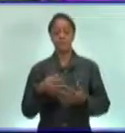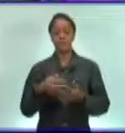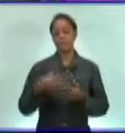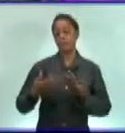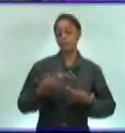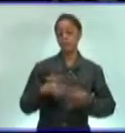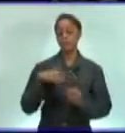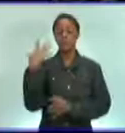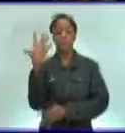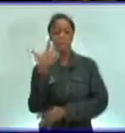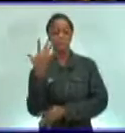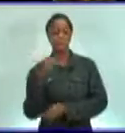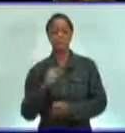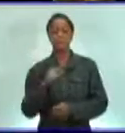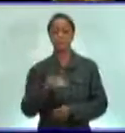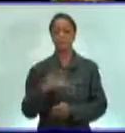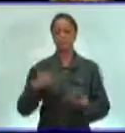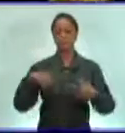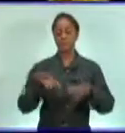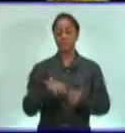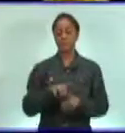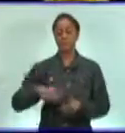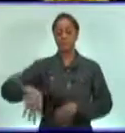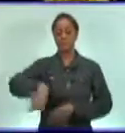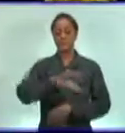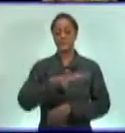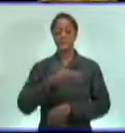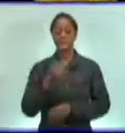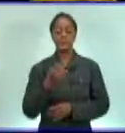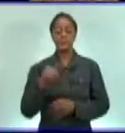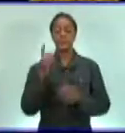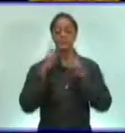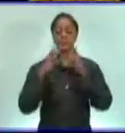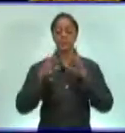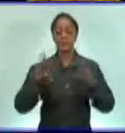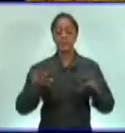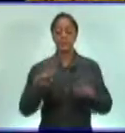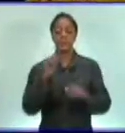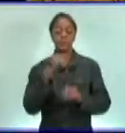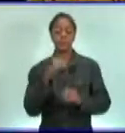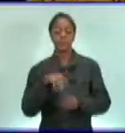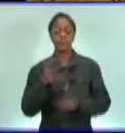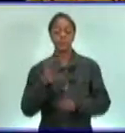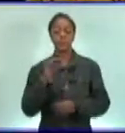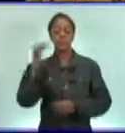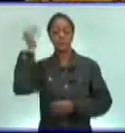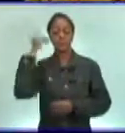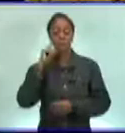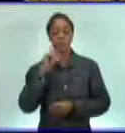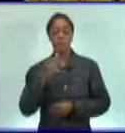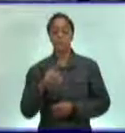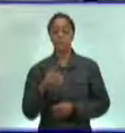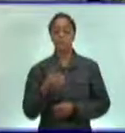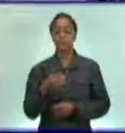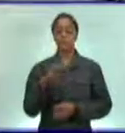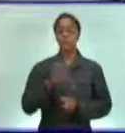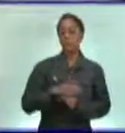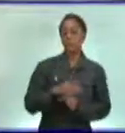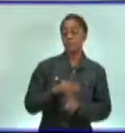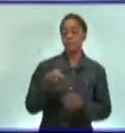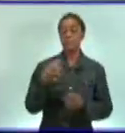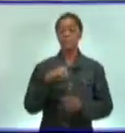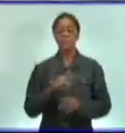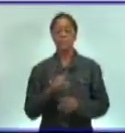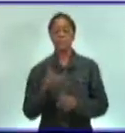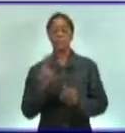el medio ambiente. Al conjunto de todos estos seres vivos es lo que se le conoce como biodiversidad o